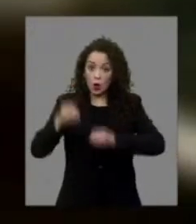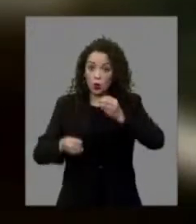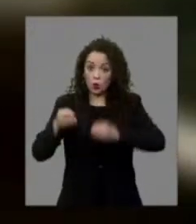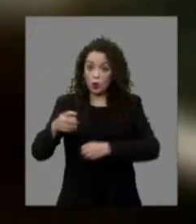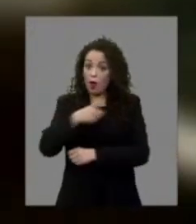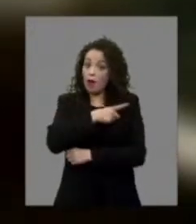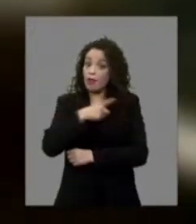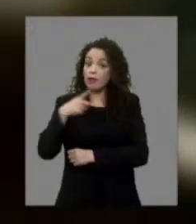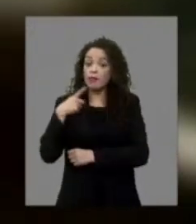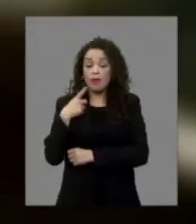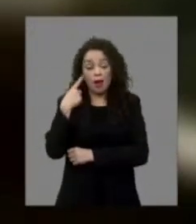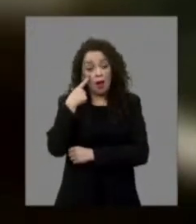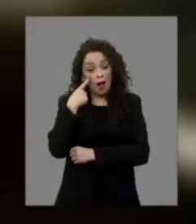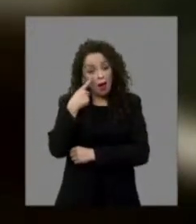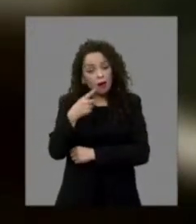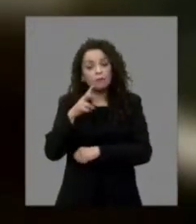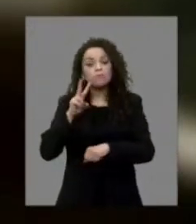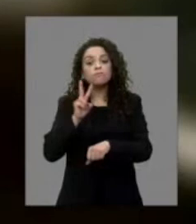y